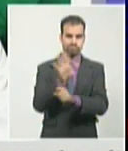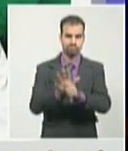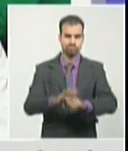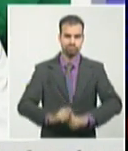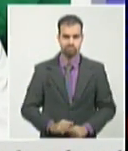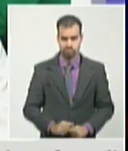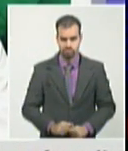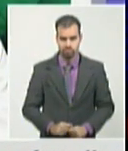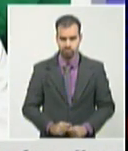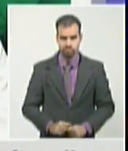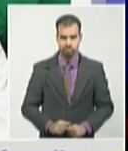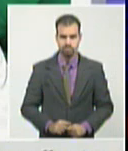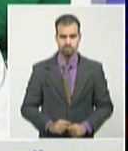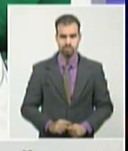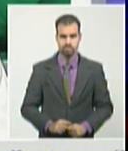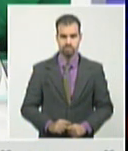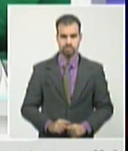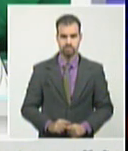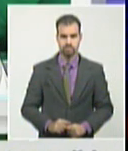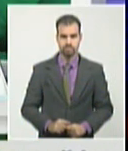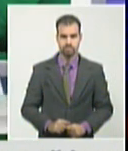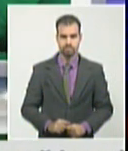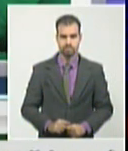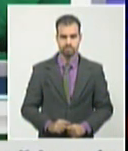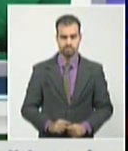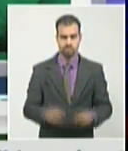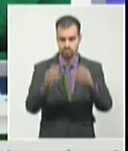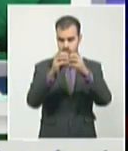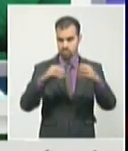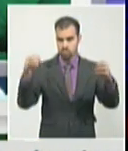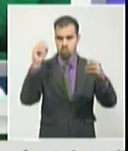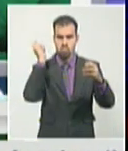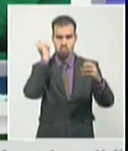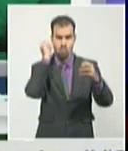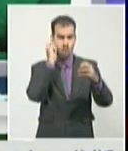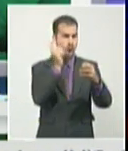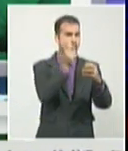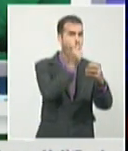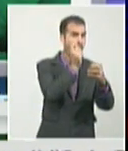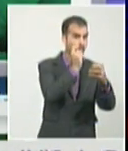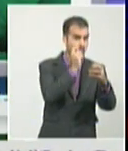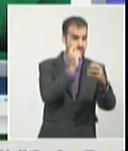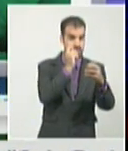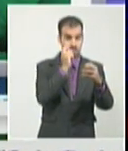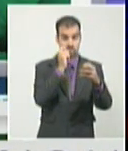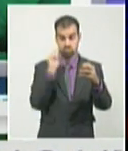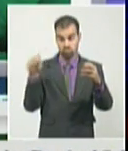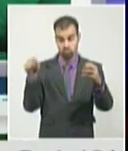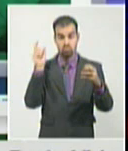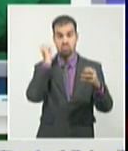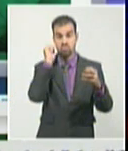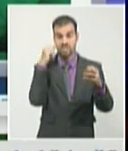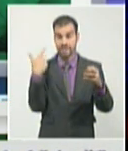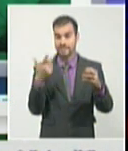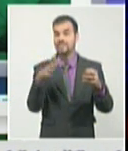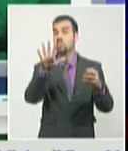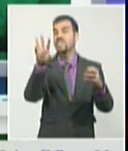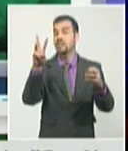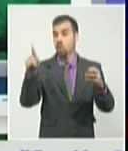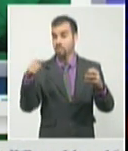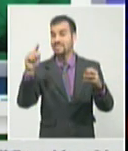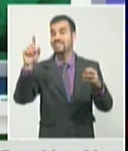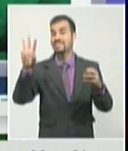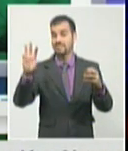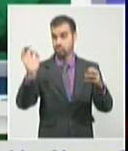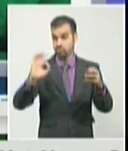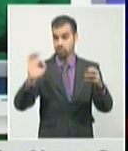esto es del sexo femenino ayer normalmente una cifra superior 53 3% y en